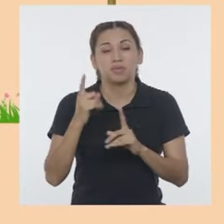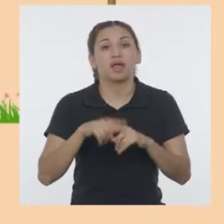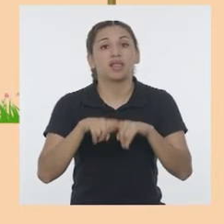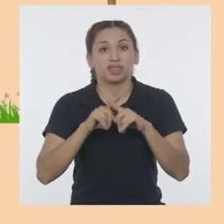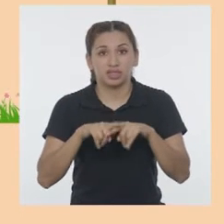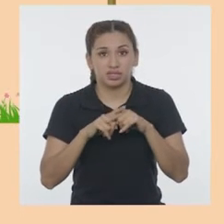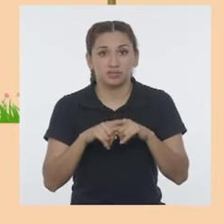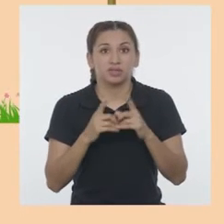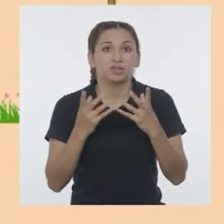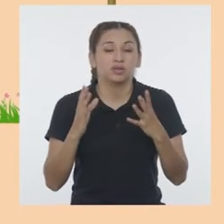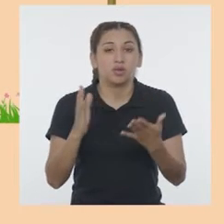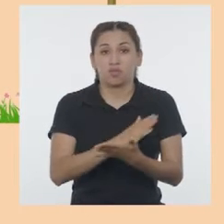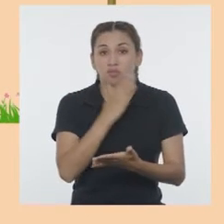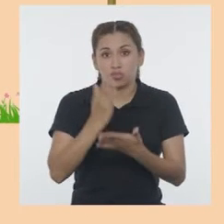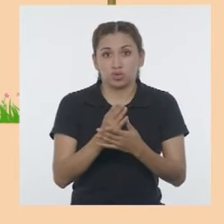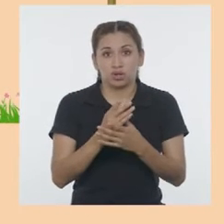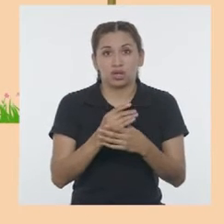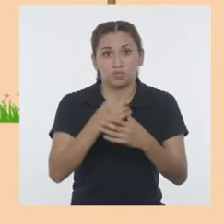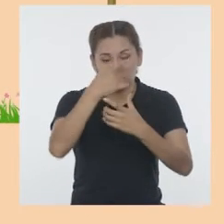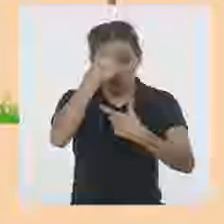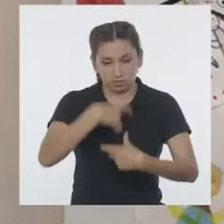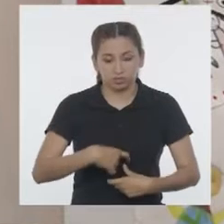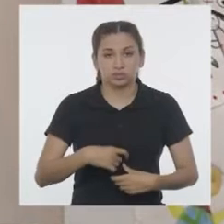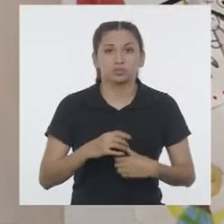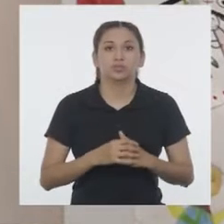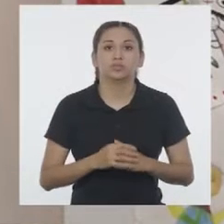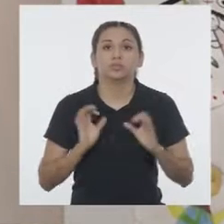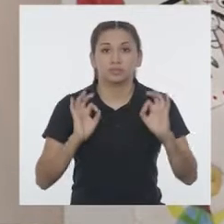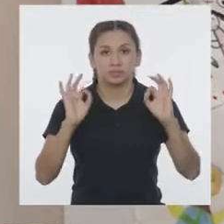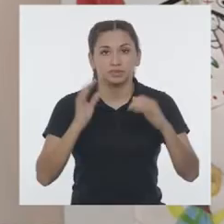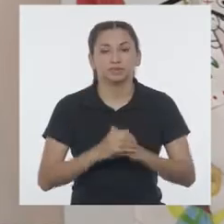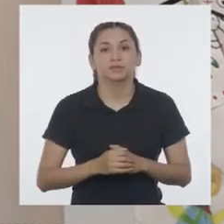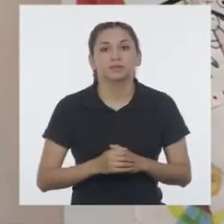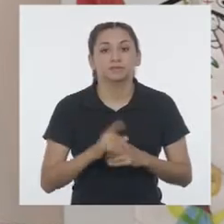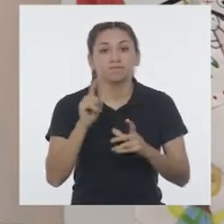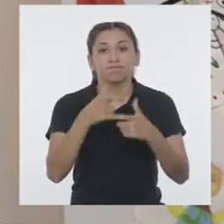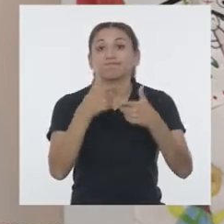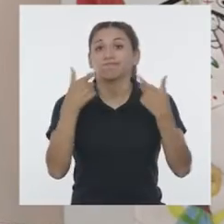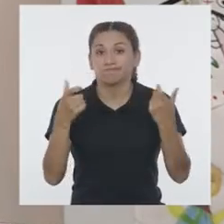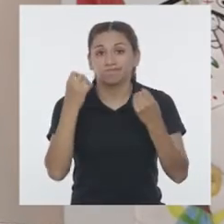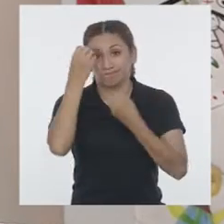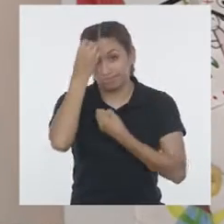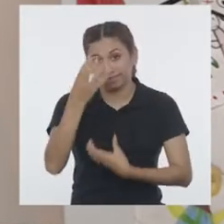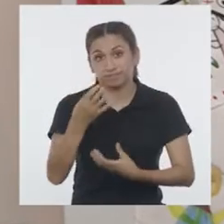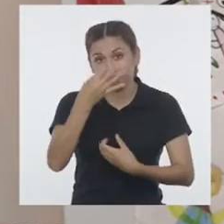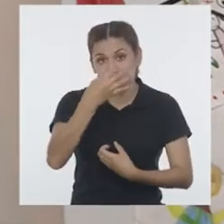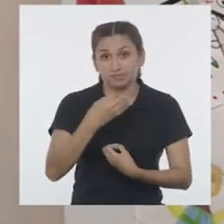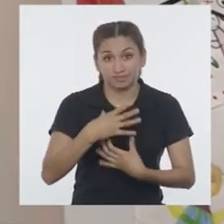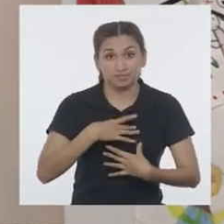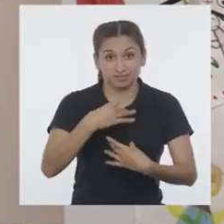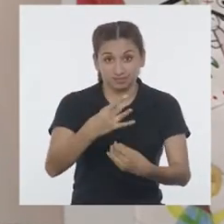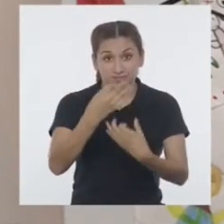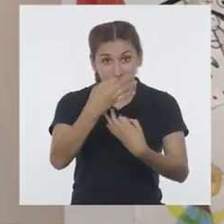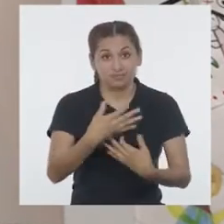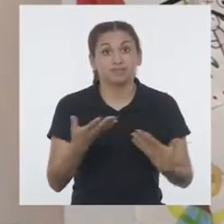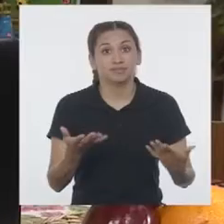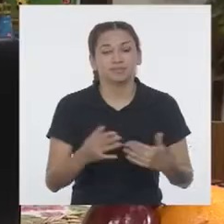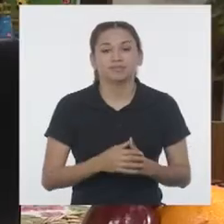de involucramiento en situaciones de riesgo. ¿Qué tal la información? Interesante,